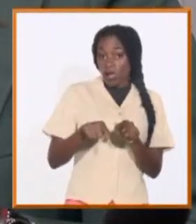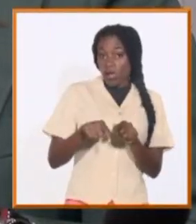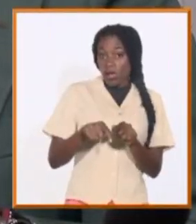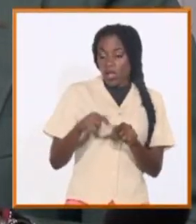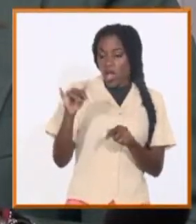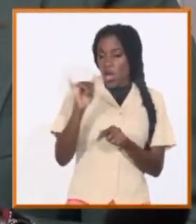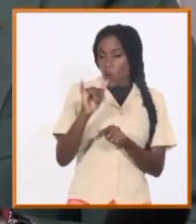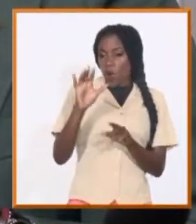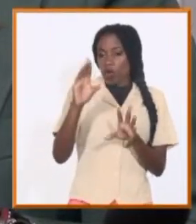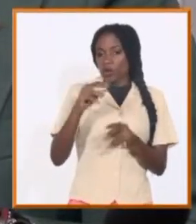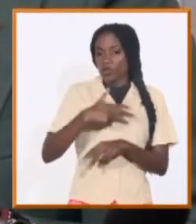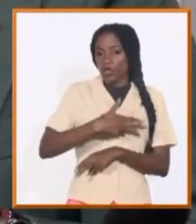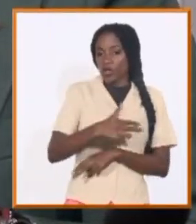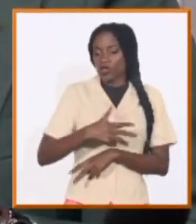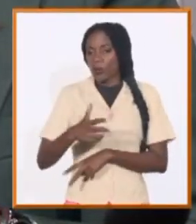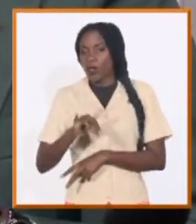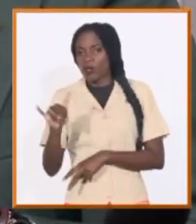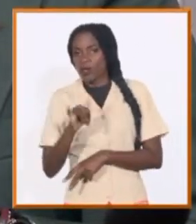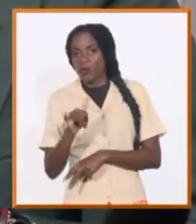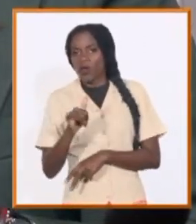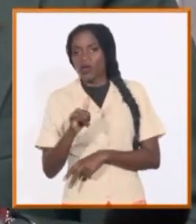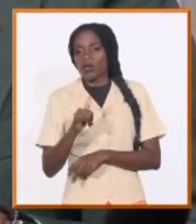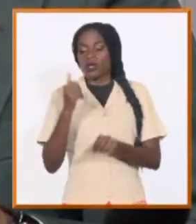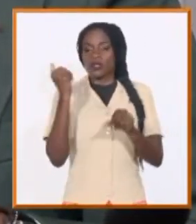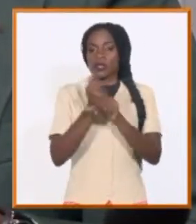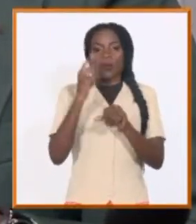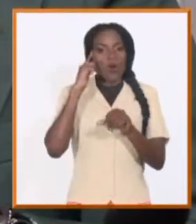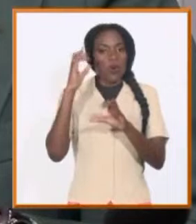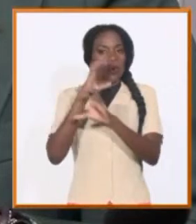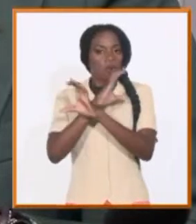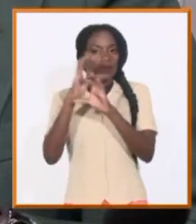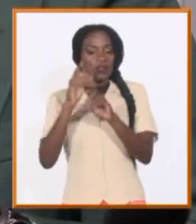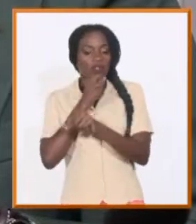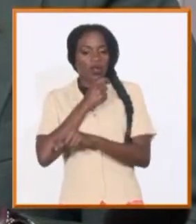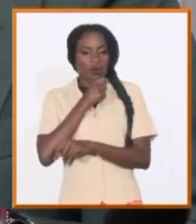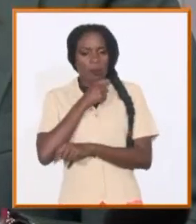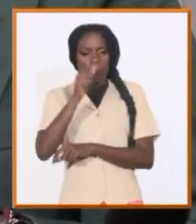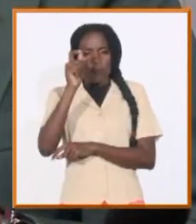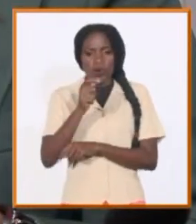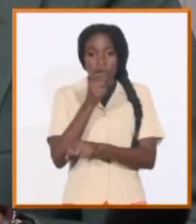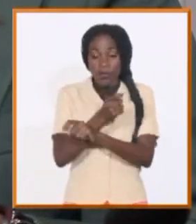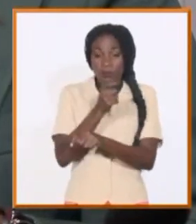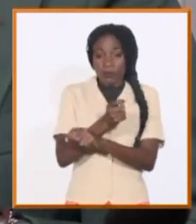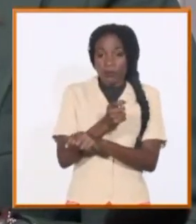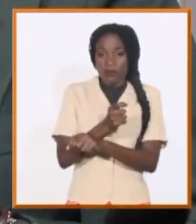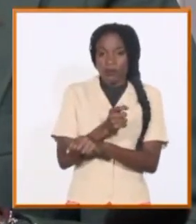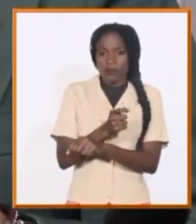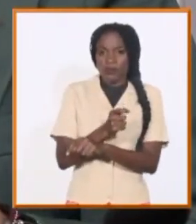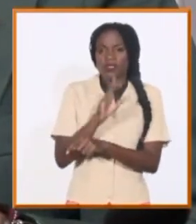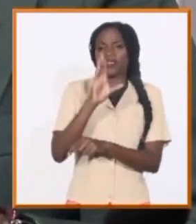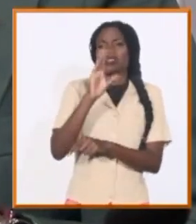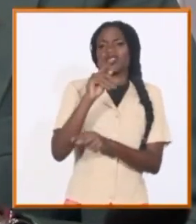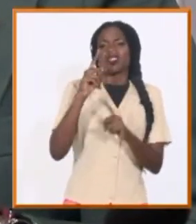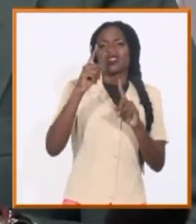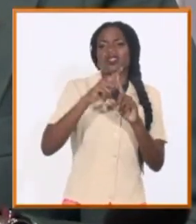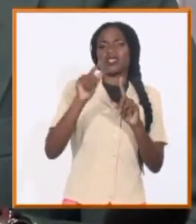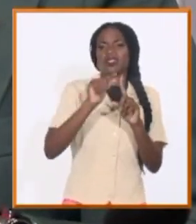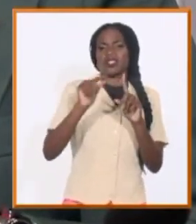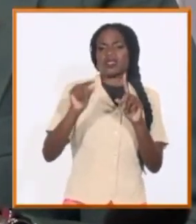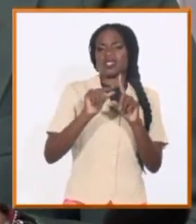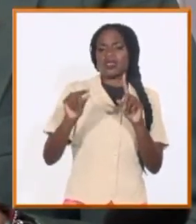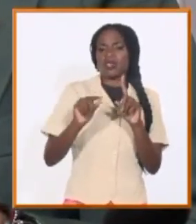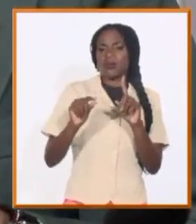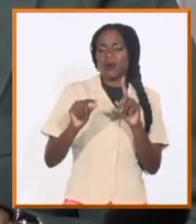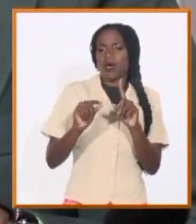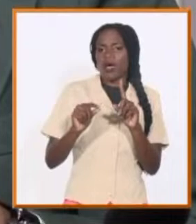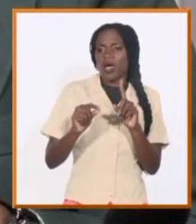alabar también el tenis de mesa, el trabajo con la ciencia. Bárbaro le da una entrevista al colega Hernández Lugán, donde abordaba el tema del metabolismo de los